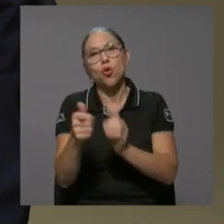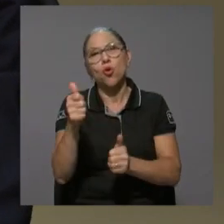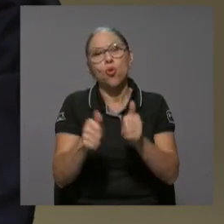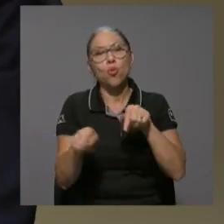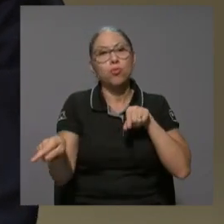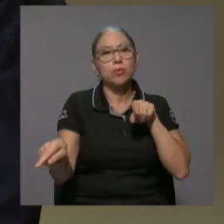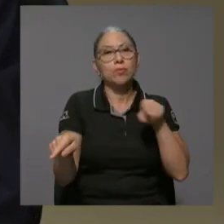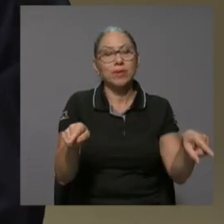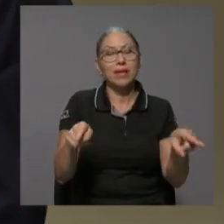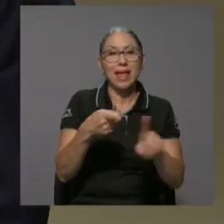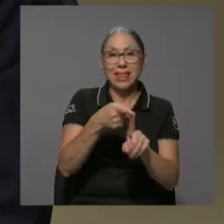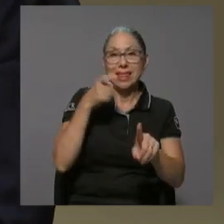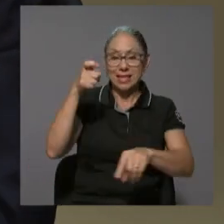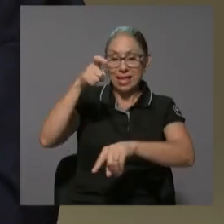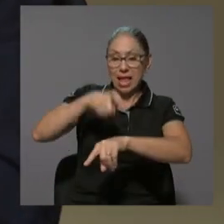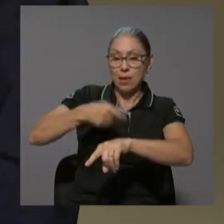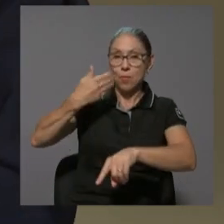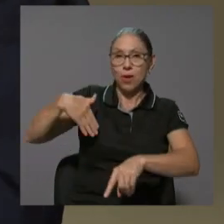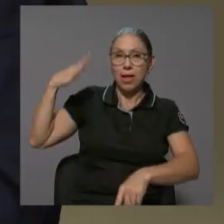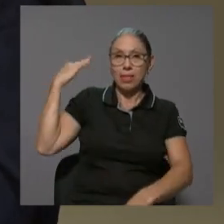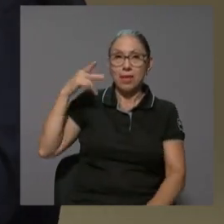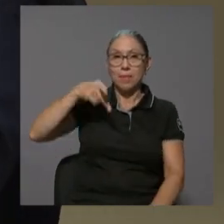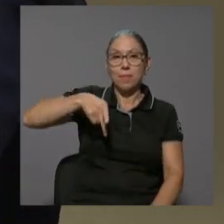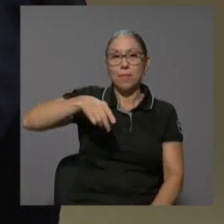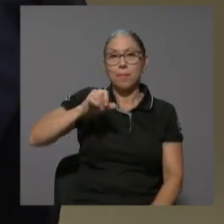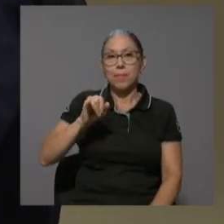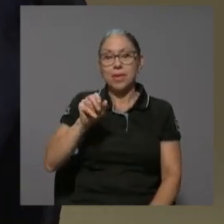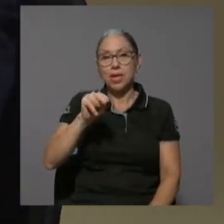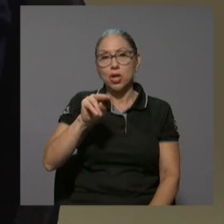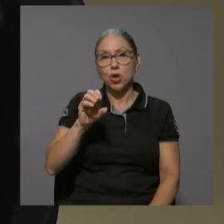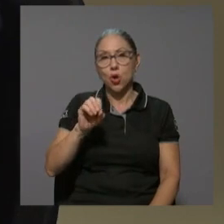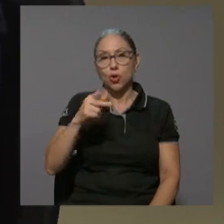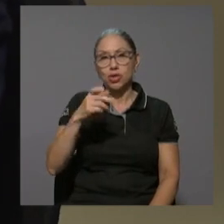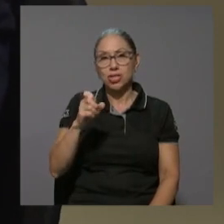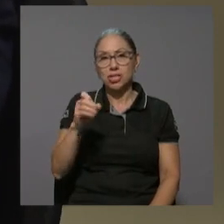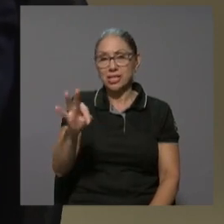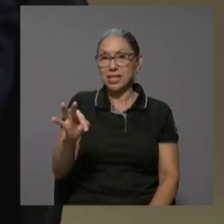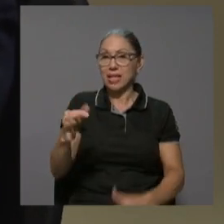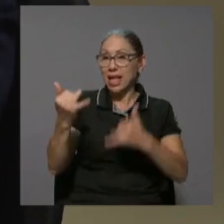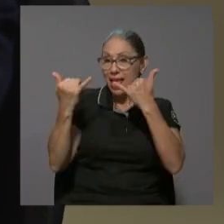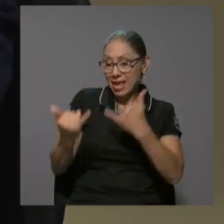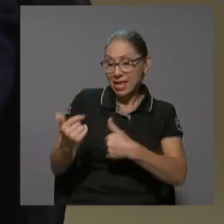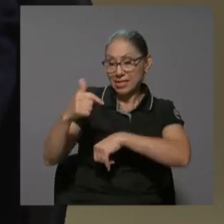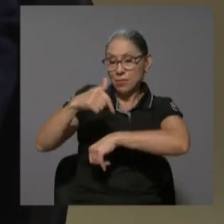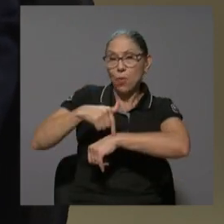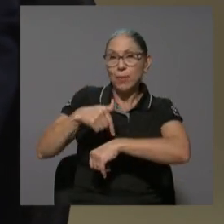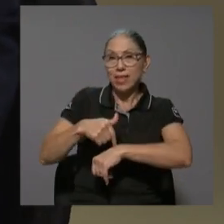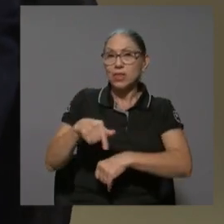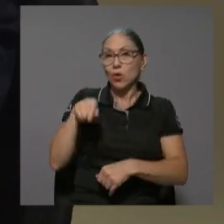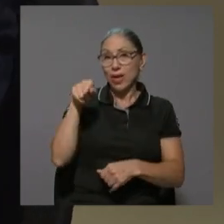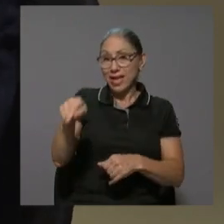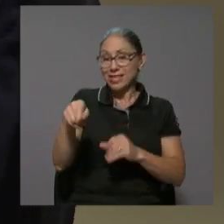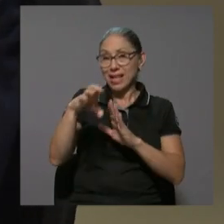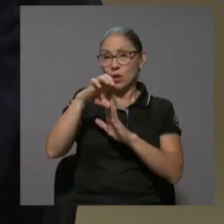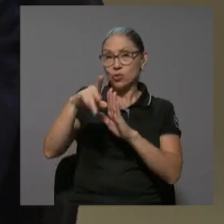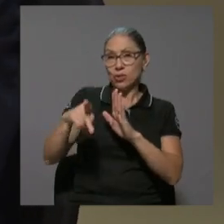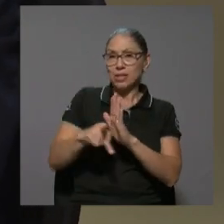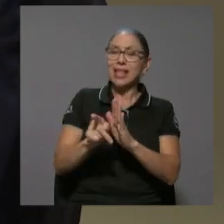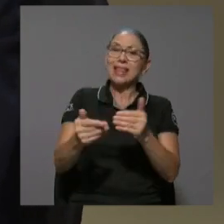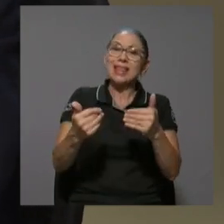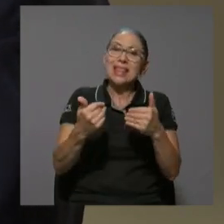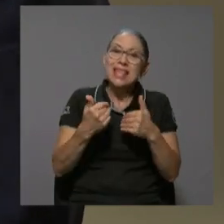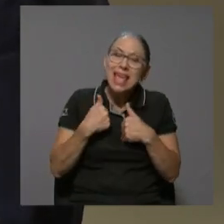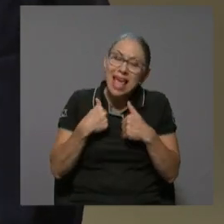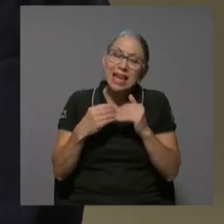sido enmendada y en este momento es una Constitución que tiene resabios autoritarios, pero que es esencialmente